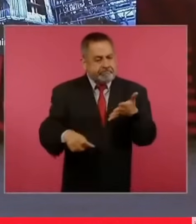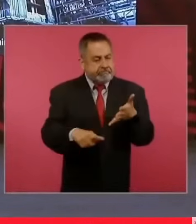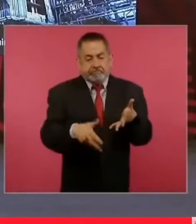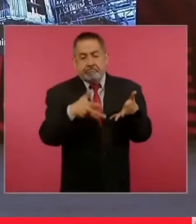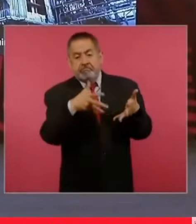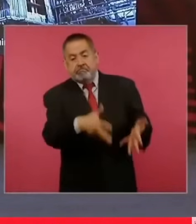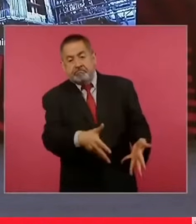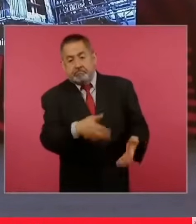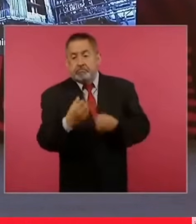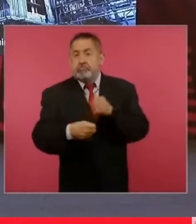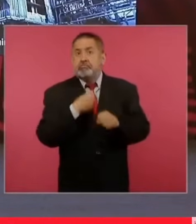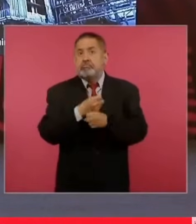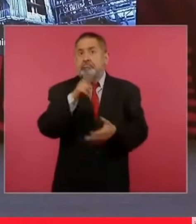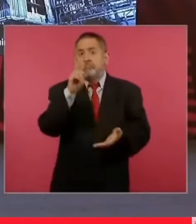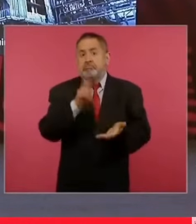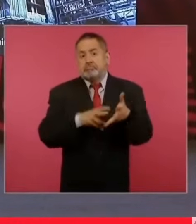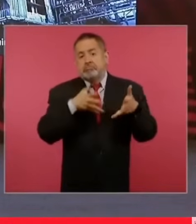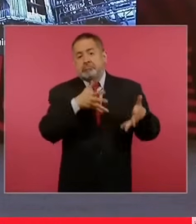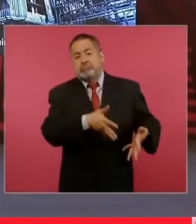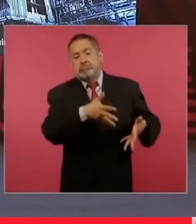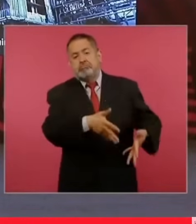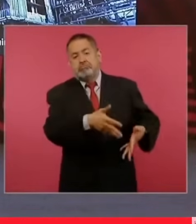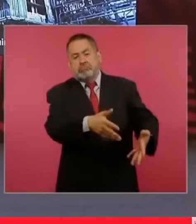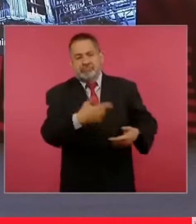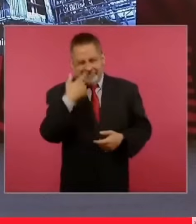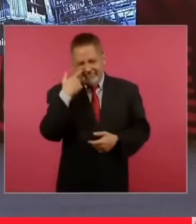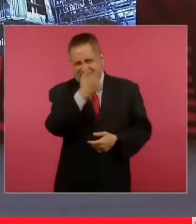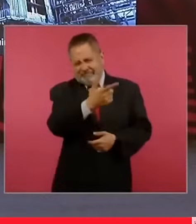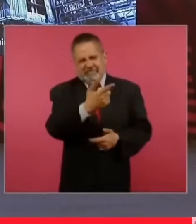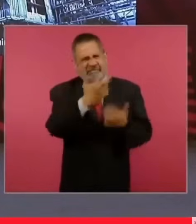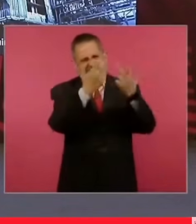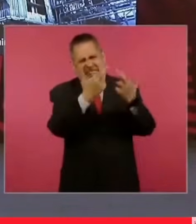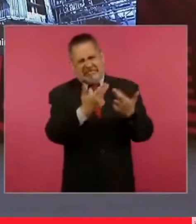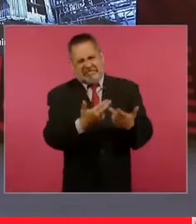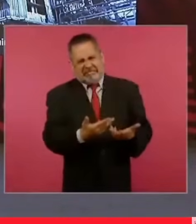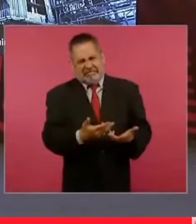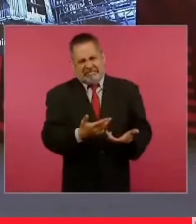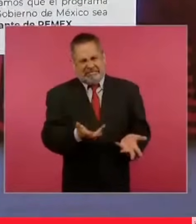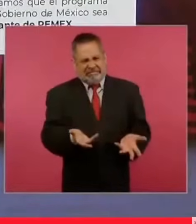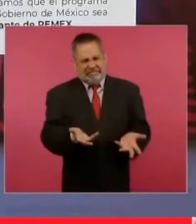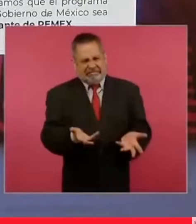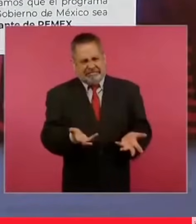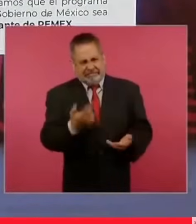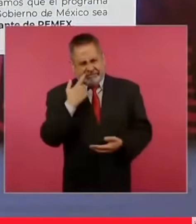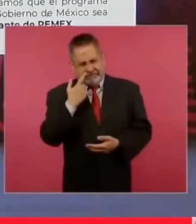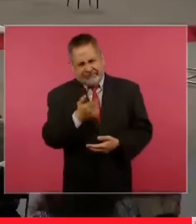año 2000. Miren ustedes las condiciones. La que sigue, por favor.